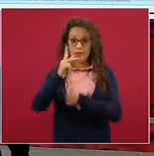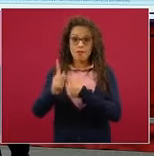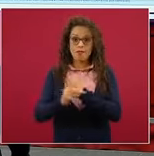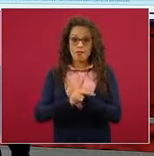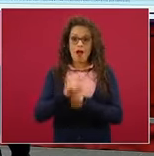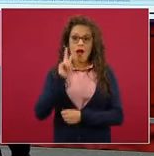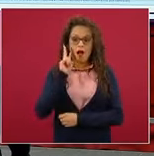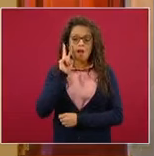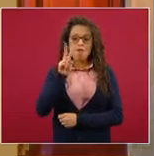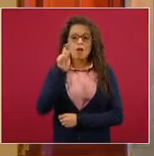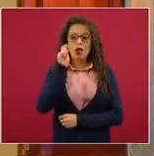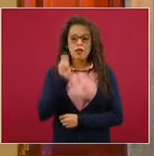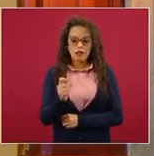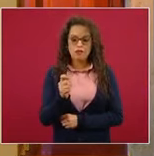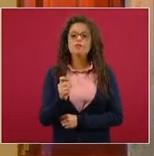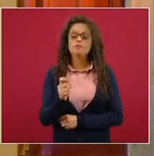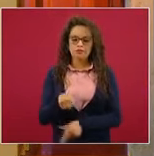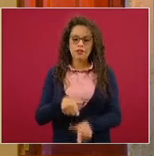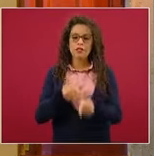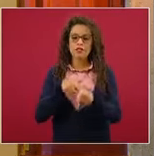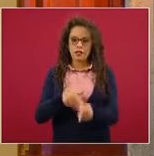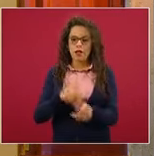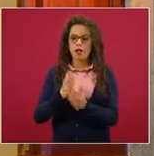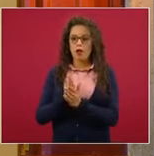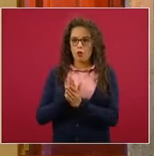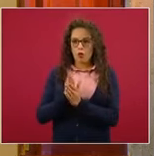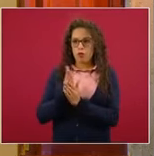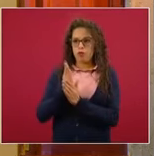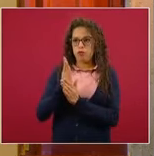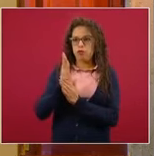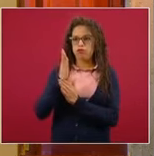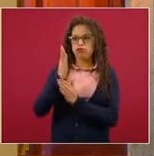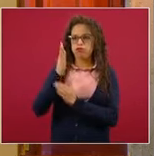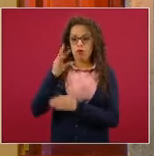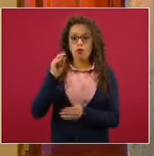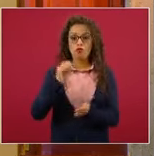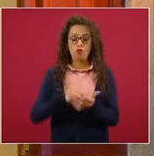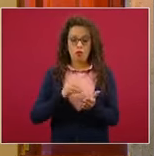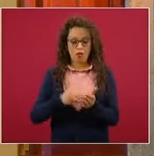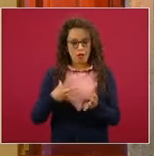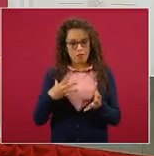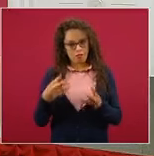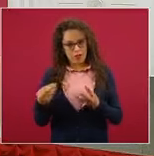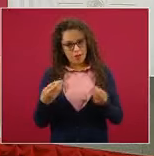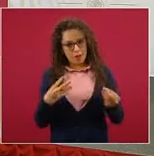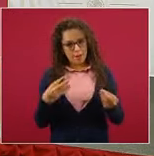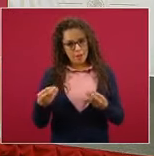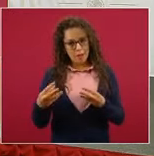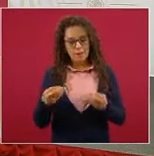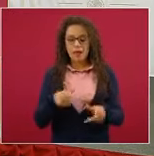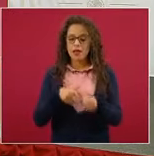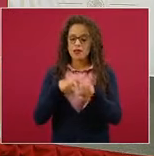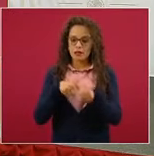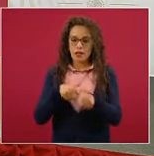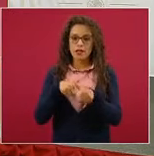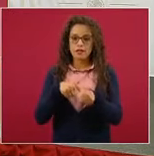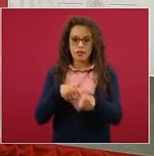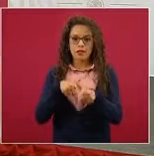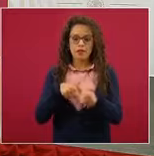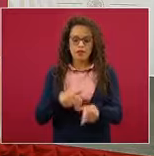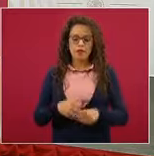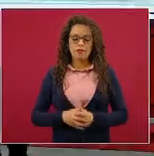en una fase ascendente de su curva epidémica y están todavía en este momento de incremento